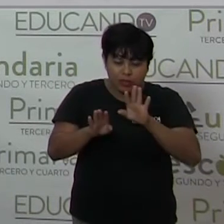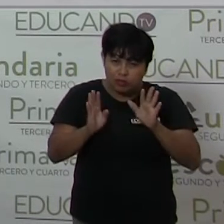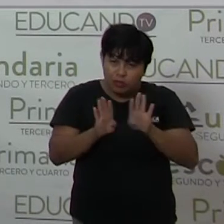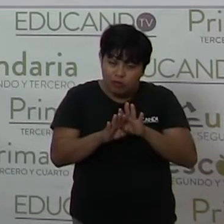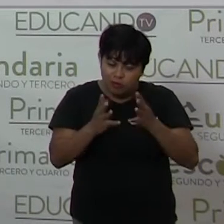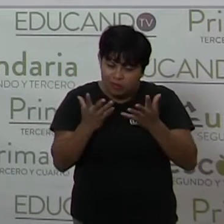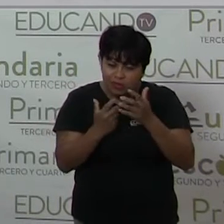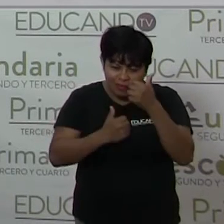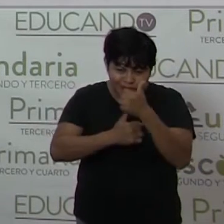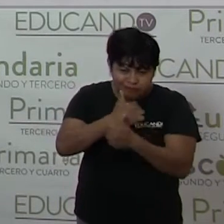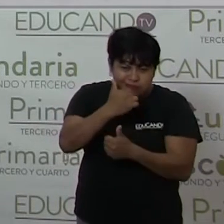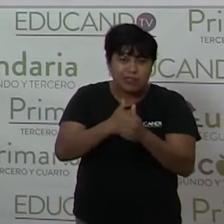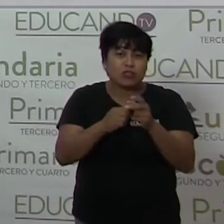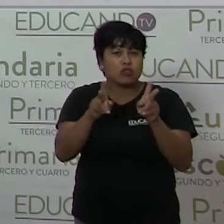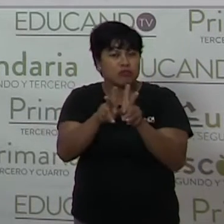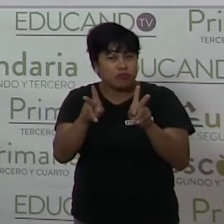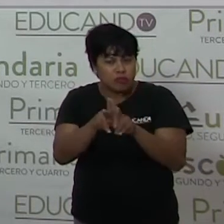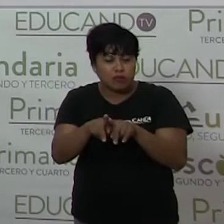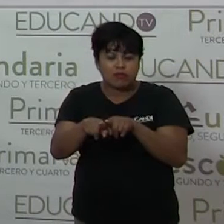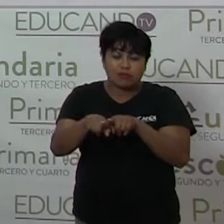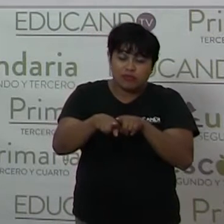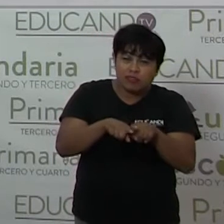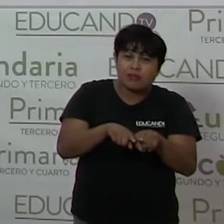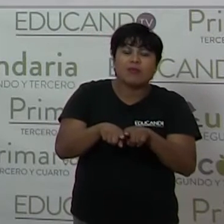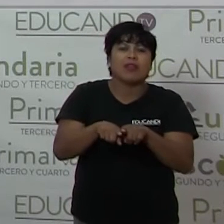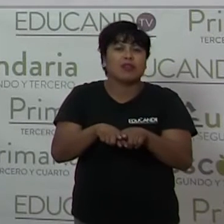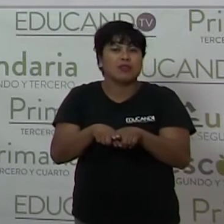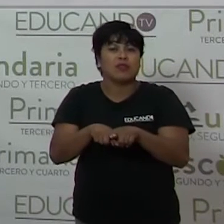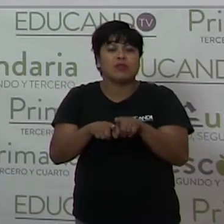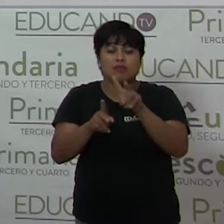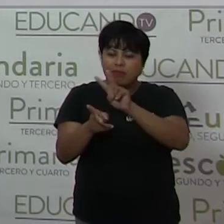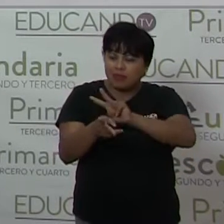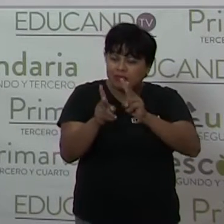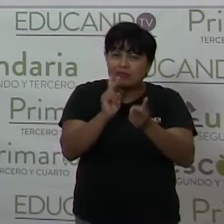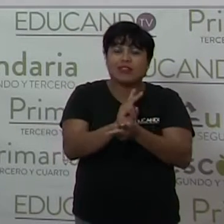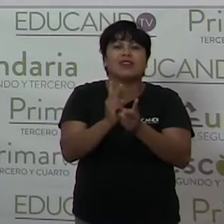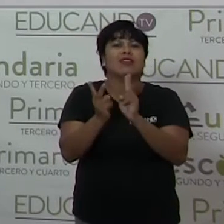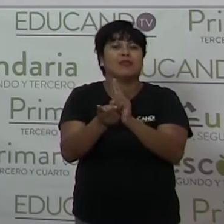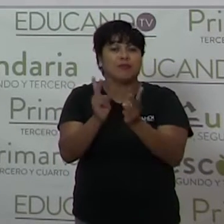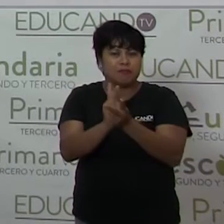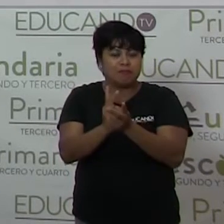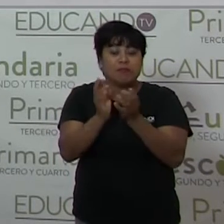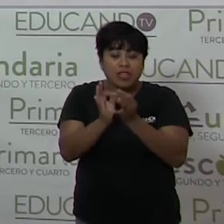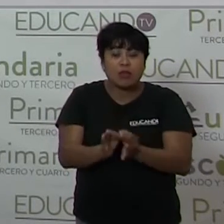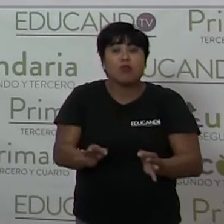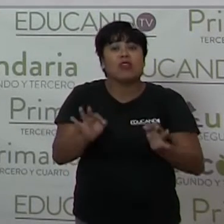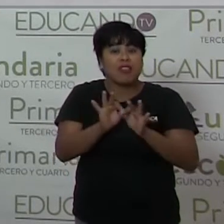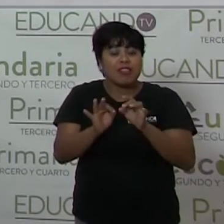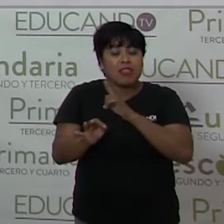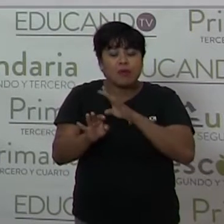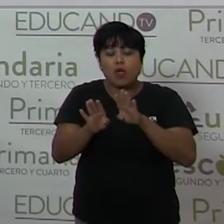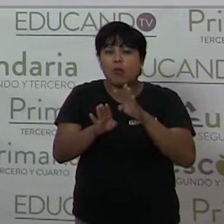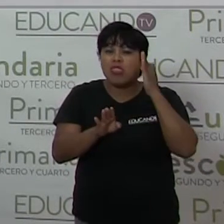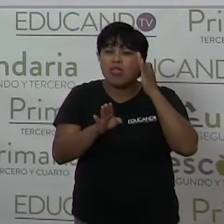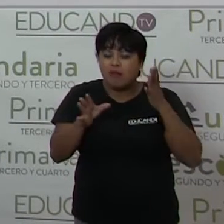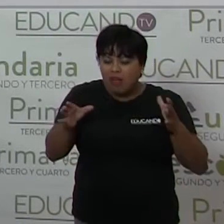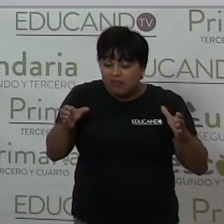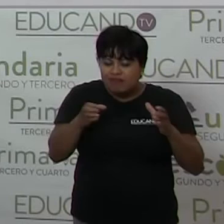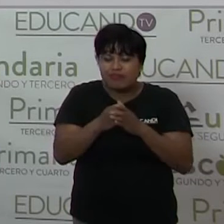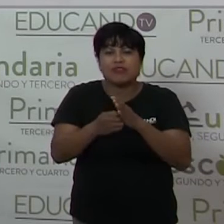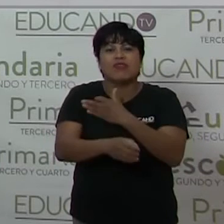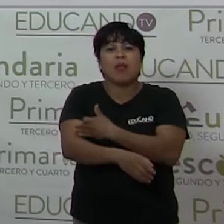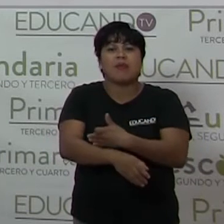casa con tus primos con tus hermanos con tus vecinos lo importante es pasar tiempo en